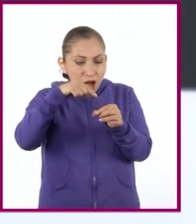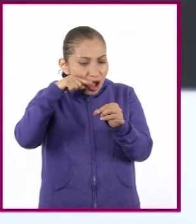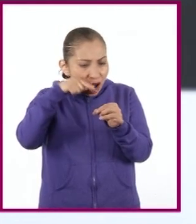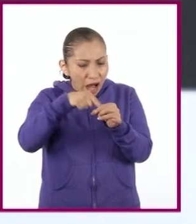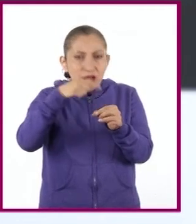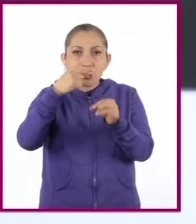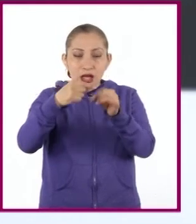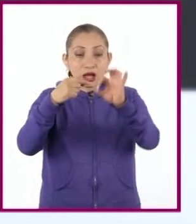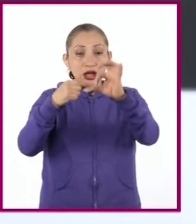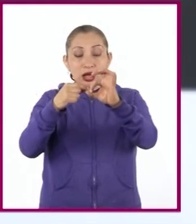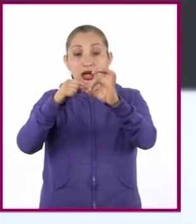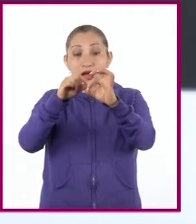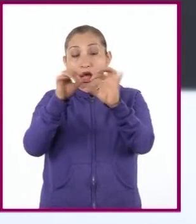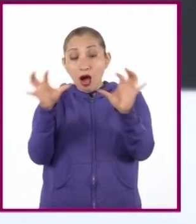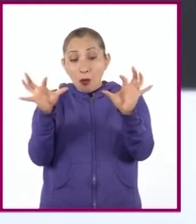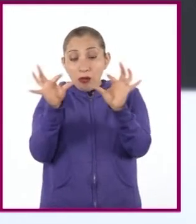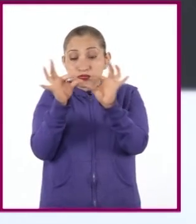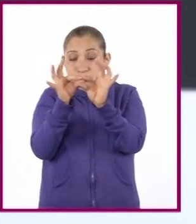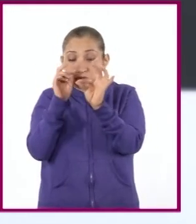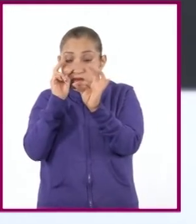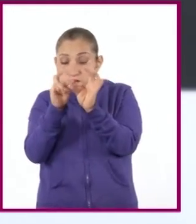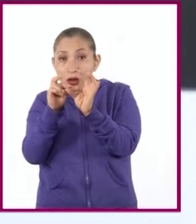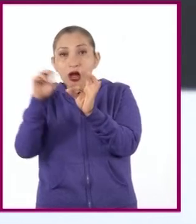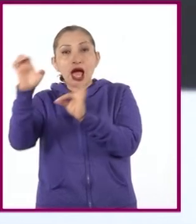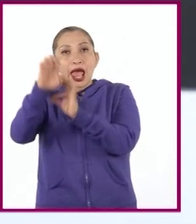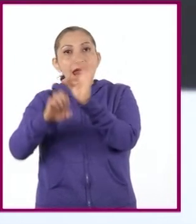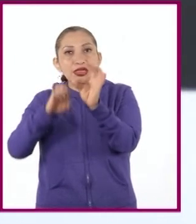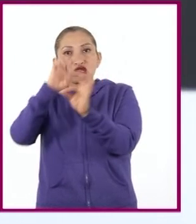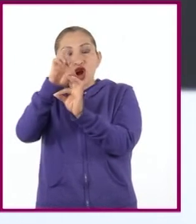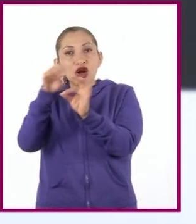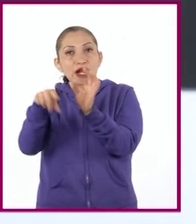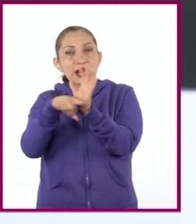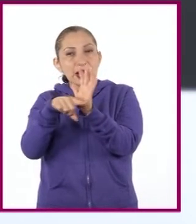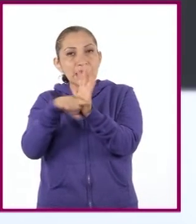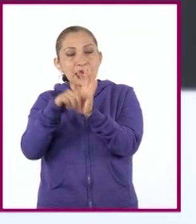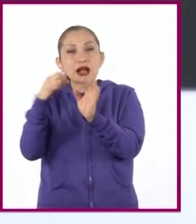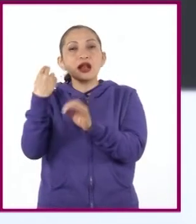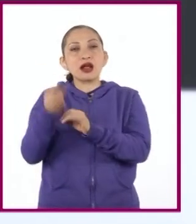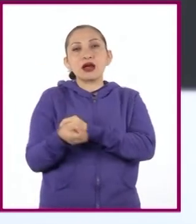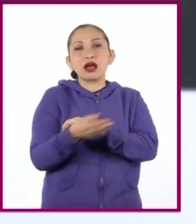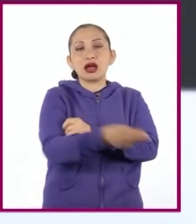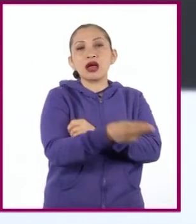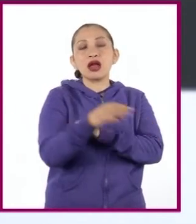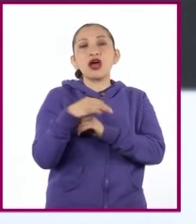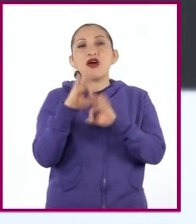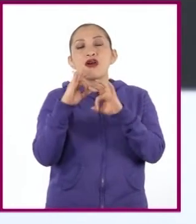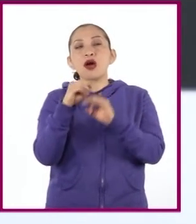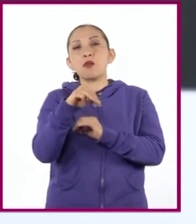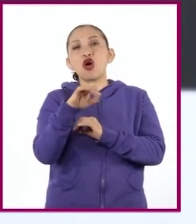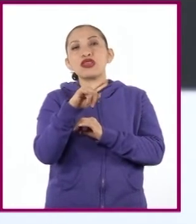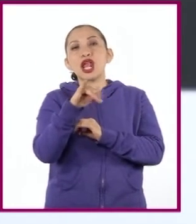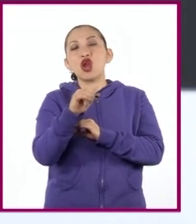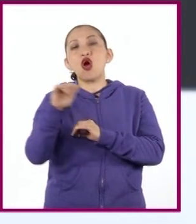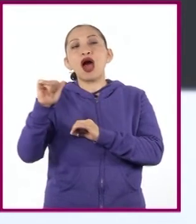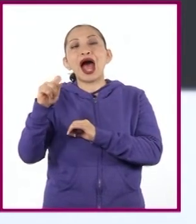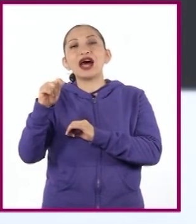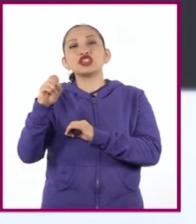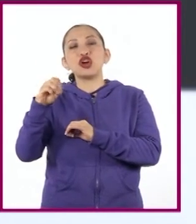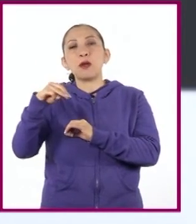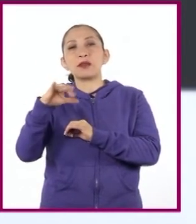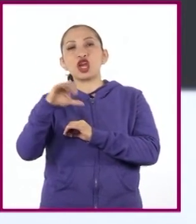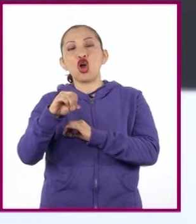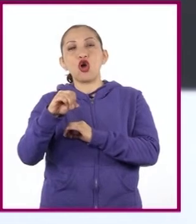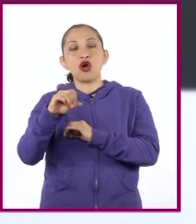encuentran girando los electrones con carga negativa. A su modelo se le llamó modelo atómico planetario. Con